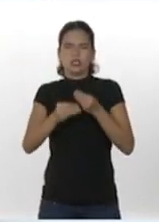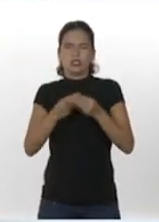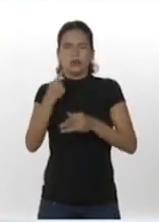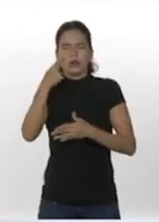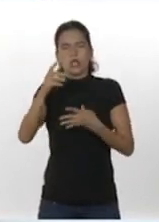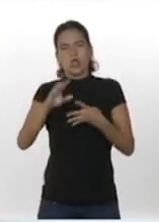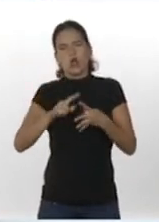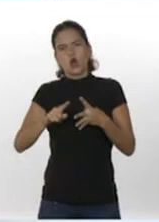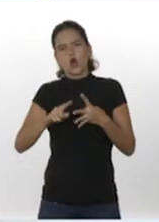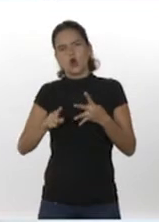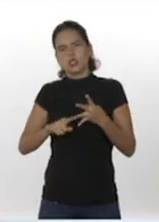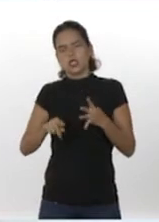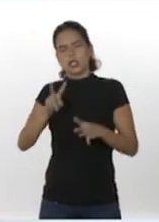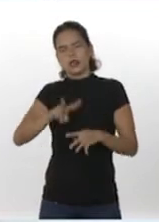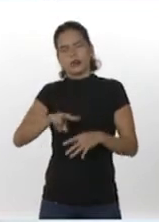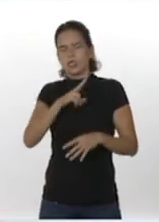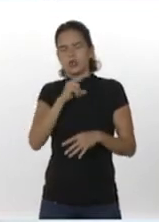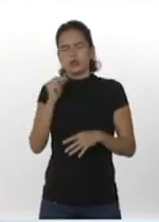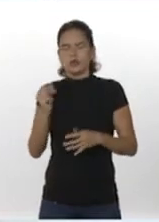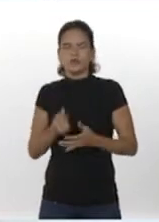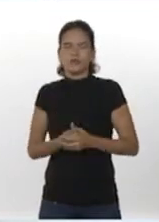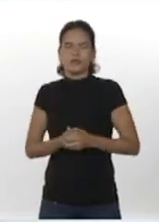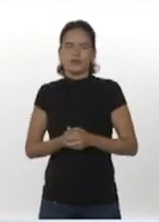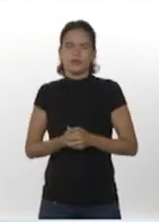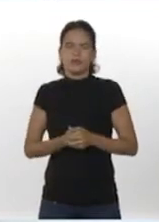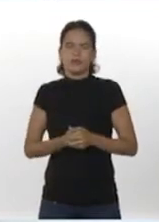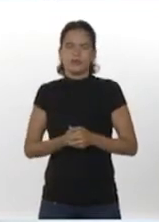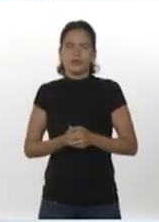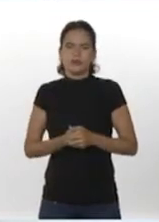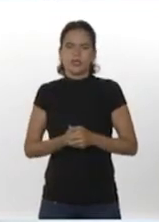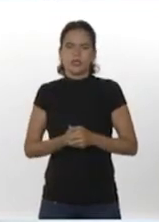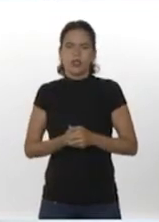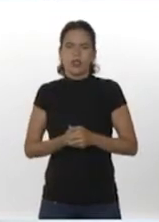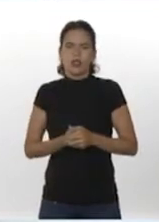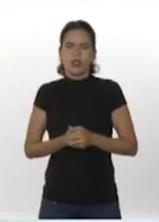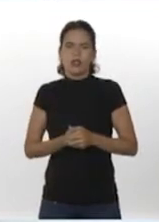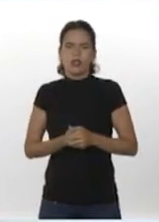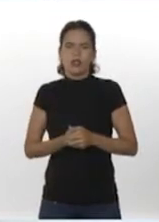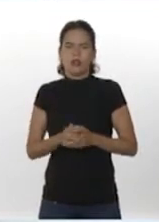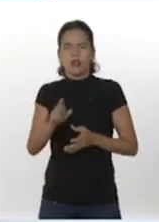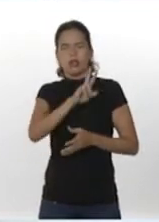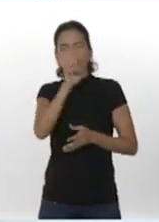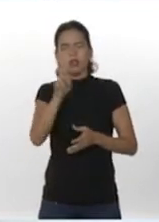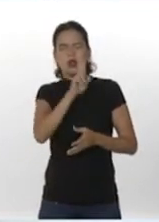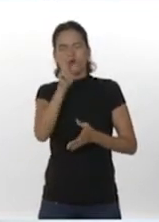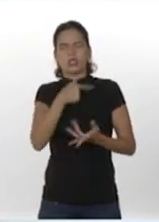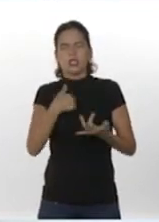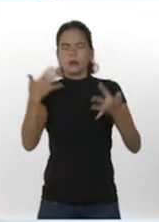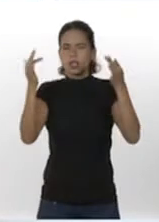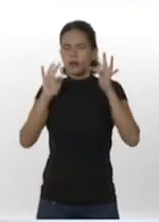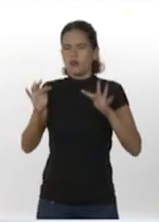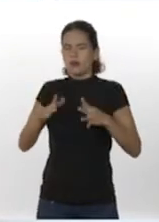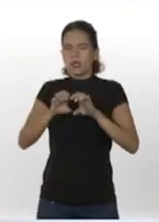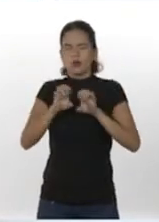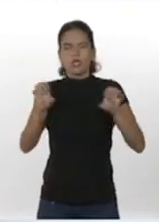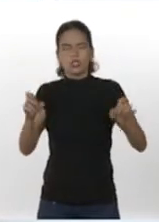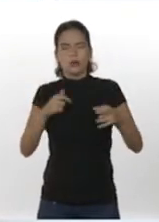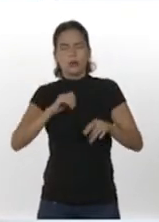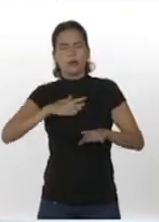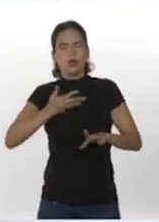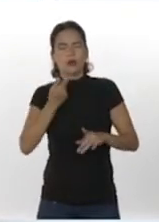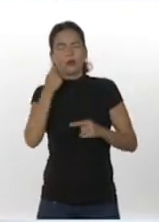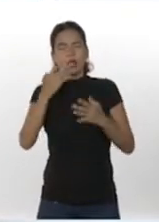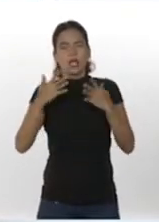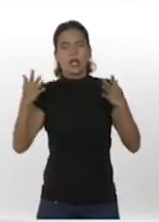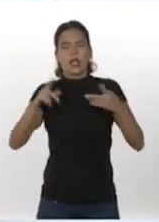a hacer ver cosas que realmente no somos. Si lo utilizáramos de manera